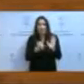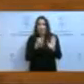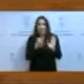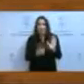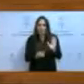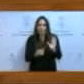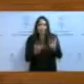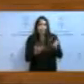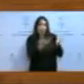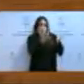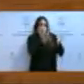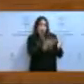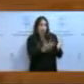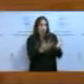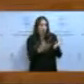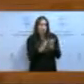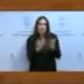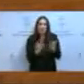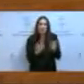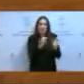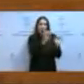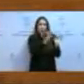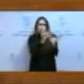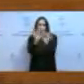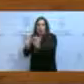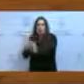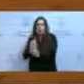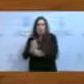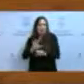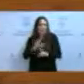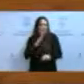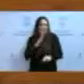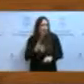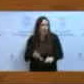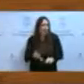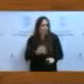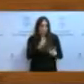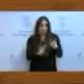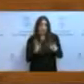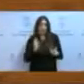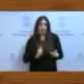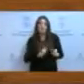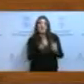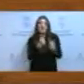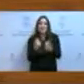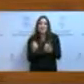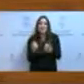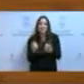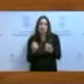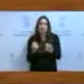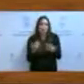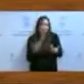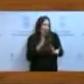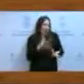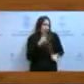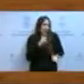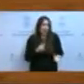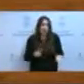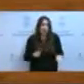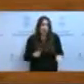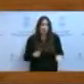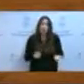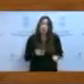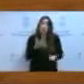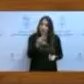qué no lo sacan todos iguales? ¿Por qué no sacan todos los pliegos iguales con el personal necesario? Parece sencillo. Y